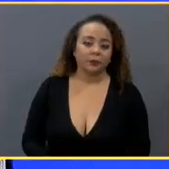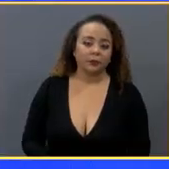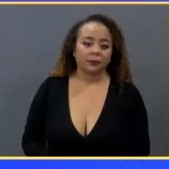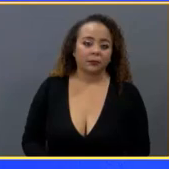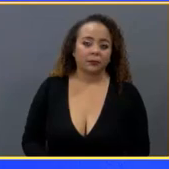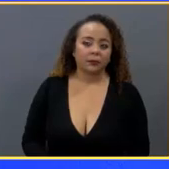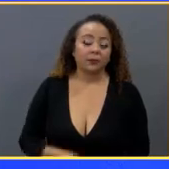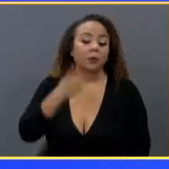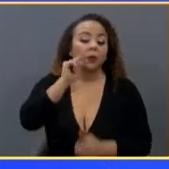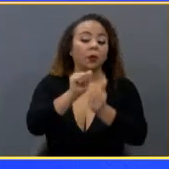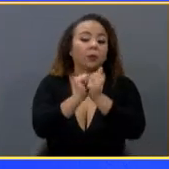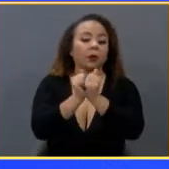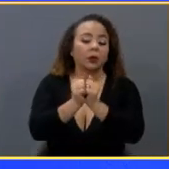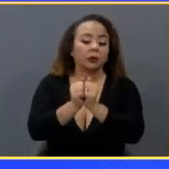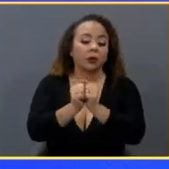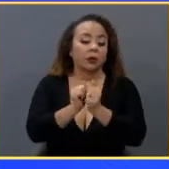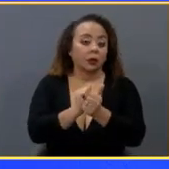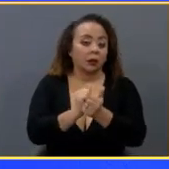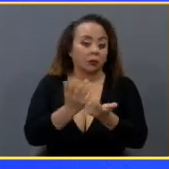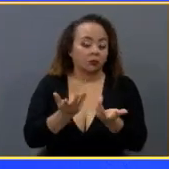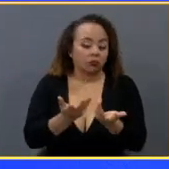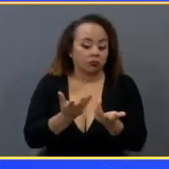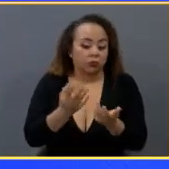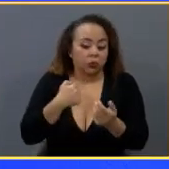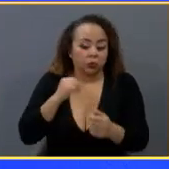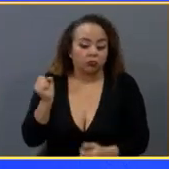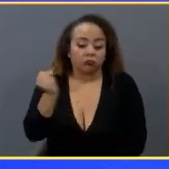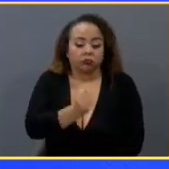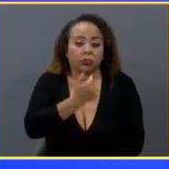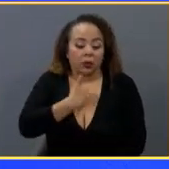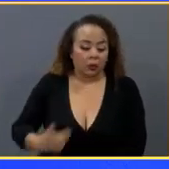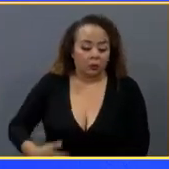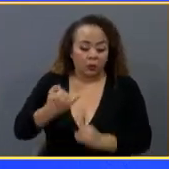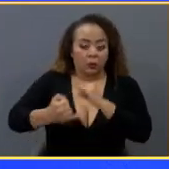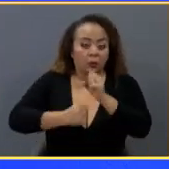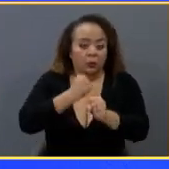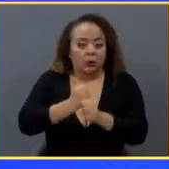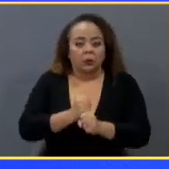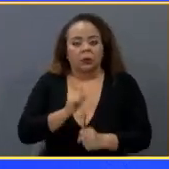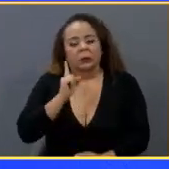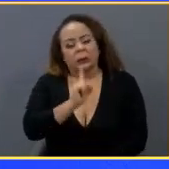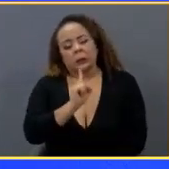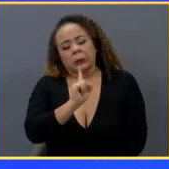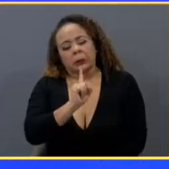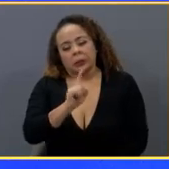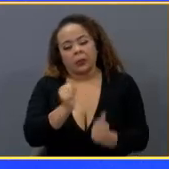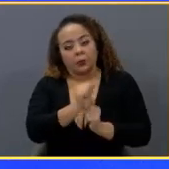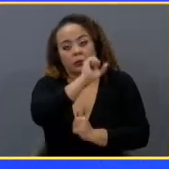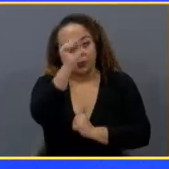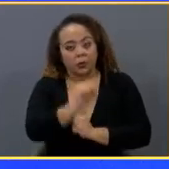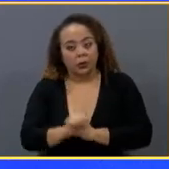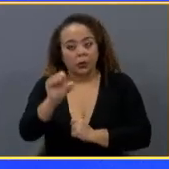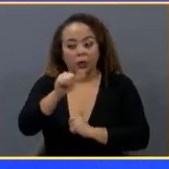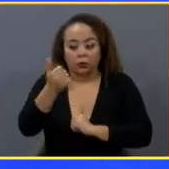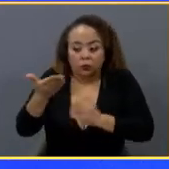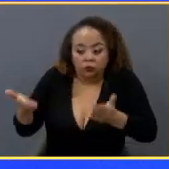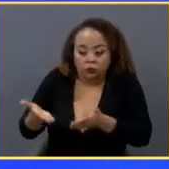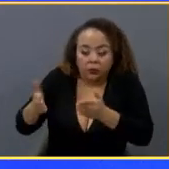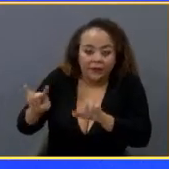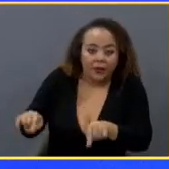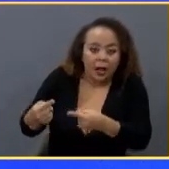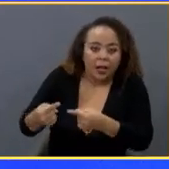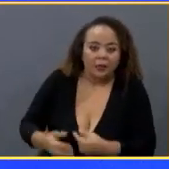Por competitividad deportiva, ahorita uno pondría a Herediano, que en los últimos años ha estado ahí, con Saprissa, que ha sido el otro animador de las